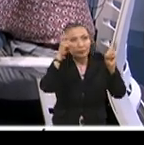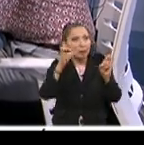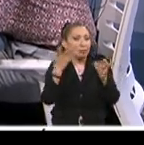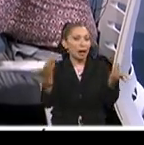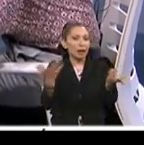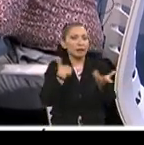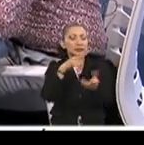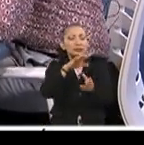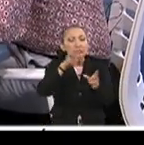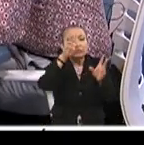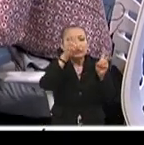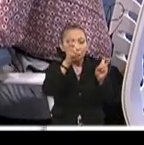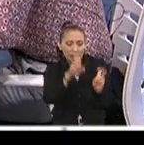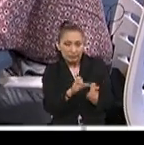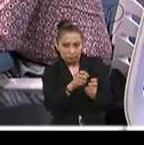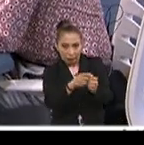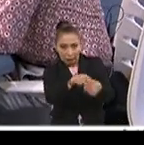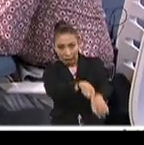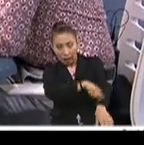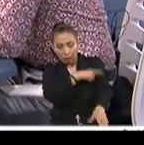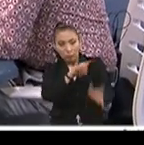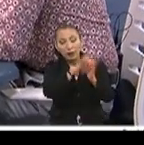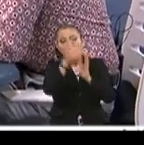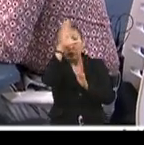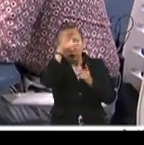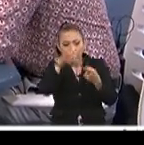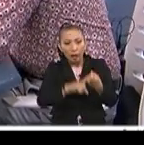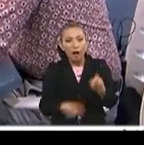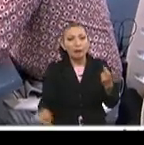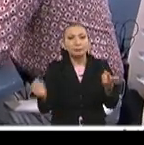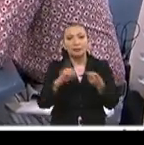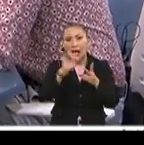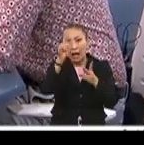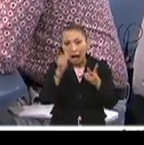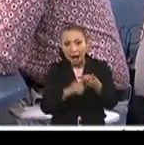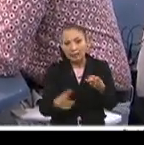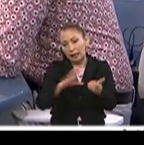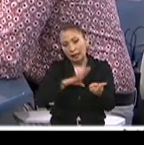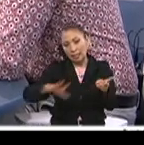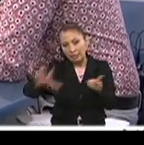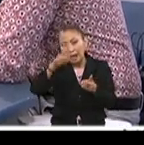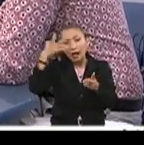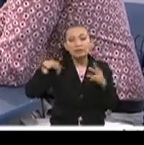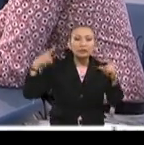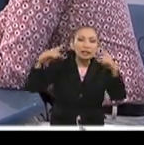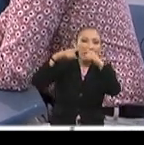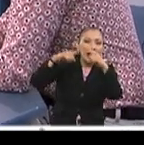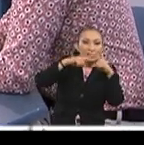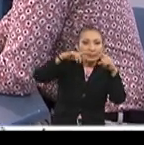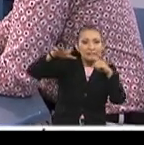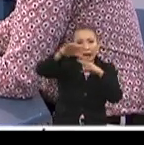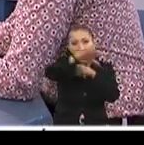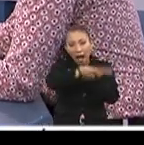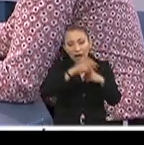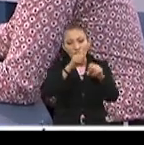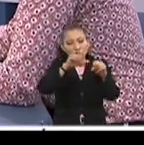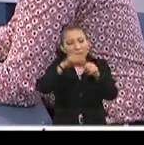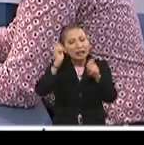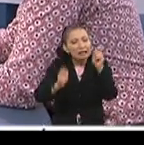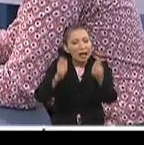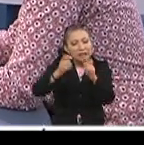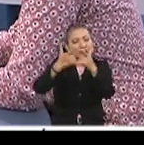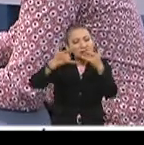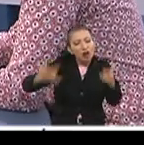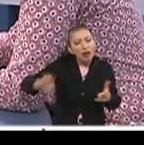en grandes ejes temáticos como la cultura, el arte en general, las catedrales, la sociedad,